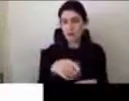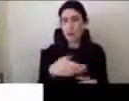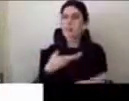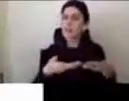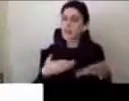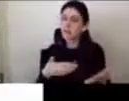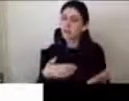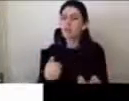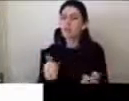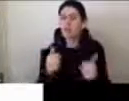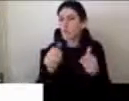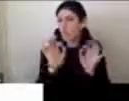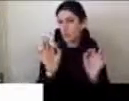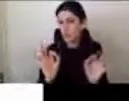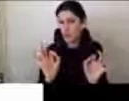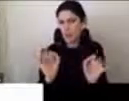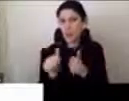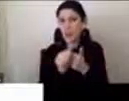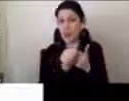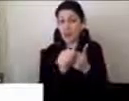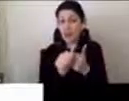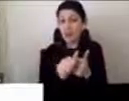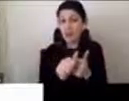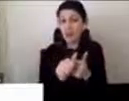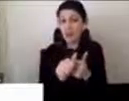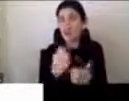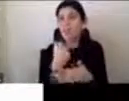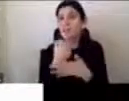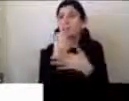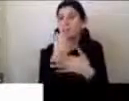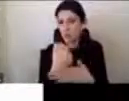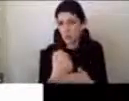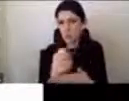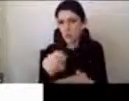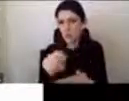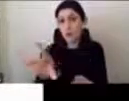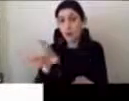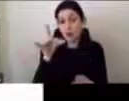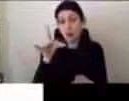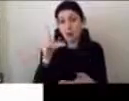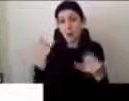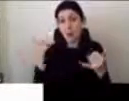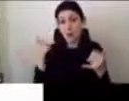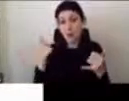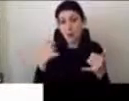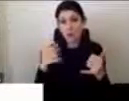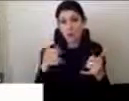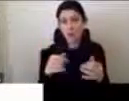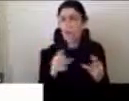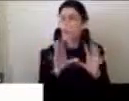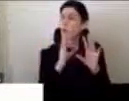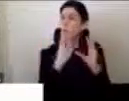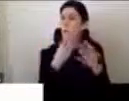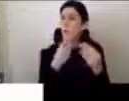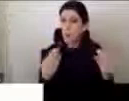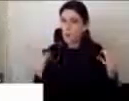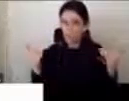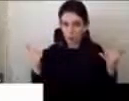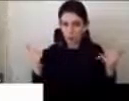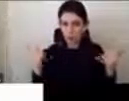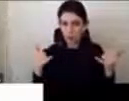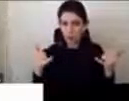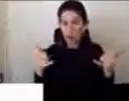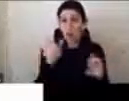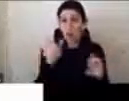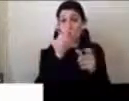orientación precisa para que puedas encontrar el juego que buscas, tiene un nutrido catálogo y su dueño responde muy rápido.